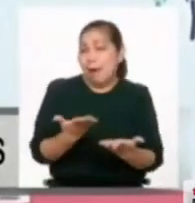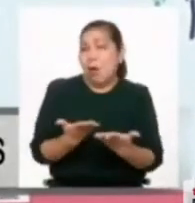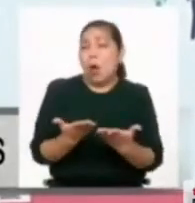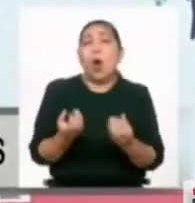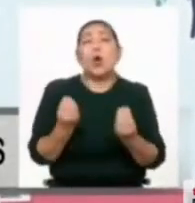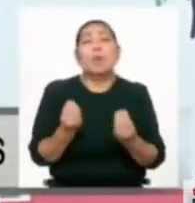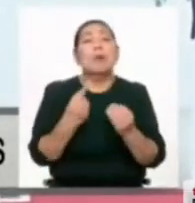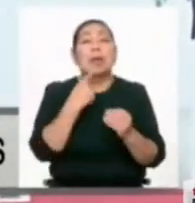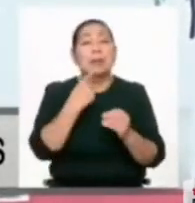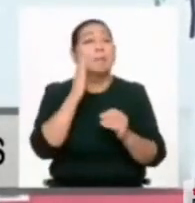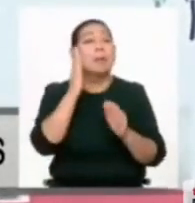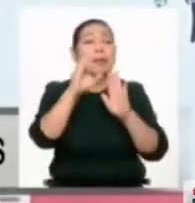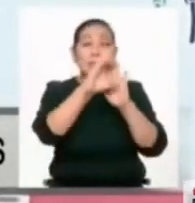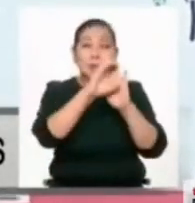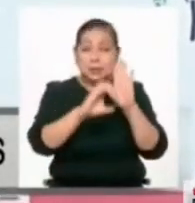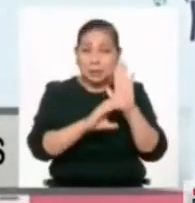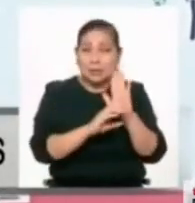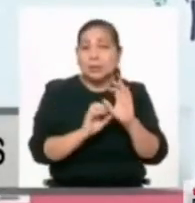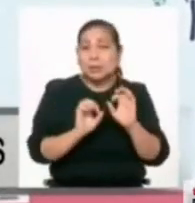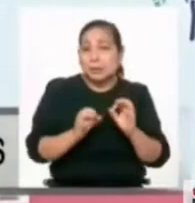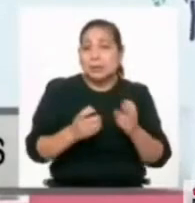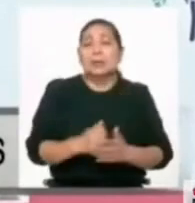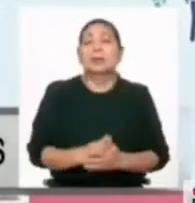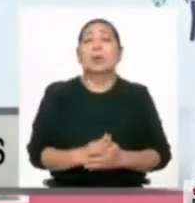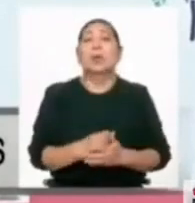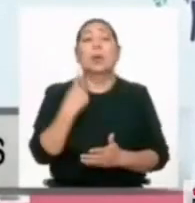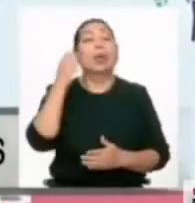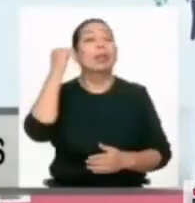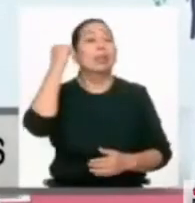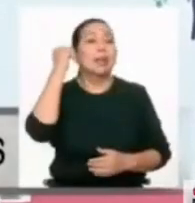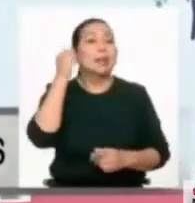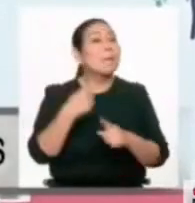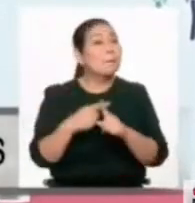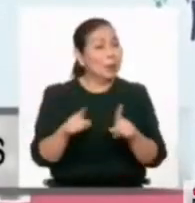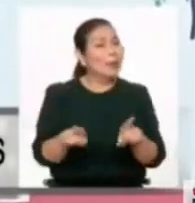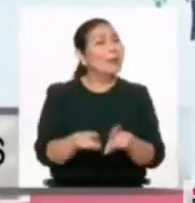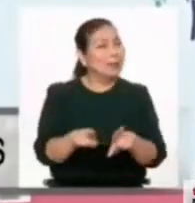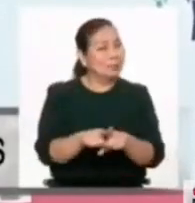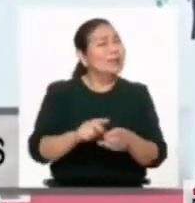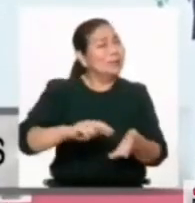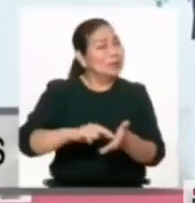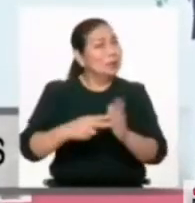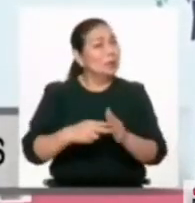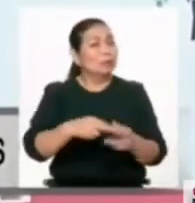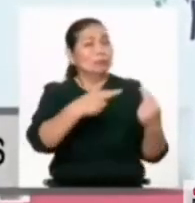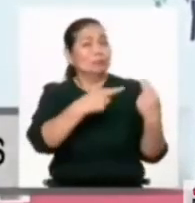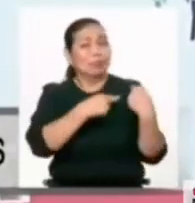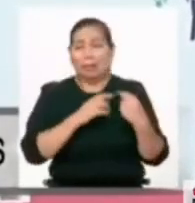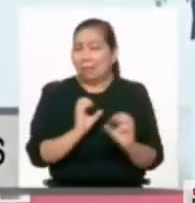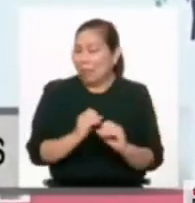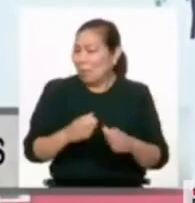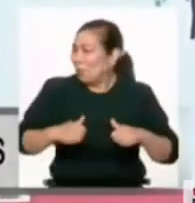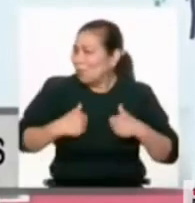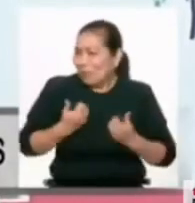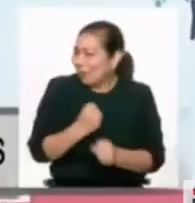la Constitución establece que el trabajo es un derecho, pero también es un deber. Nadie